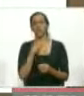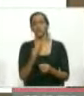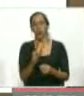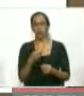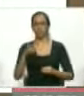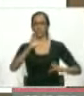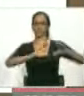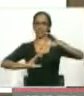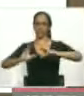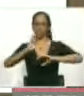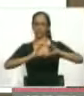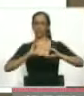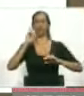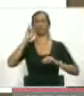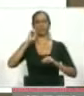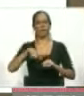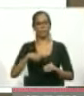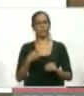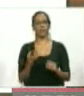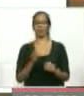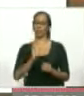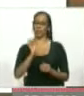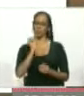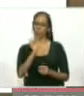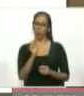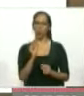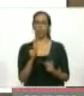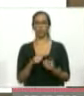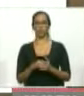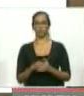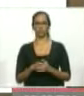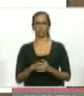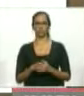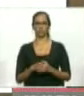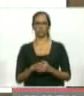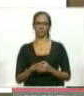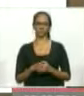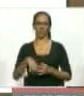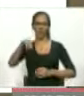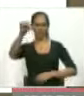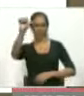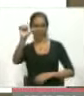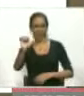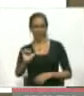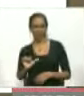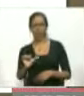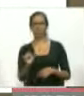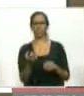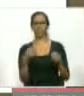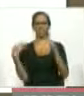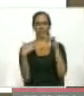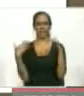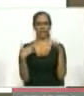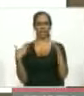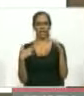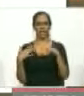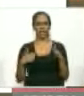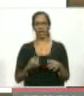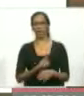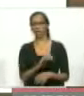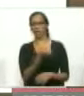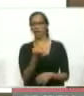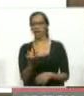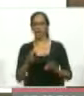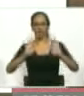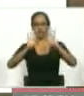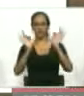también bueno hace parte un poco del análisis de esas guerras multidimensionales de